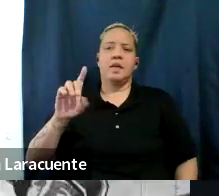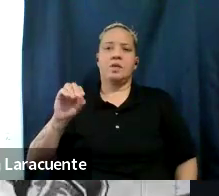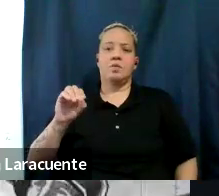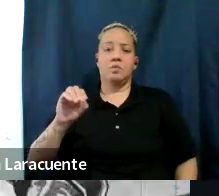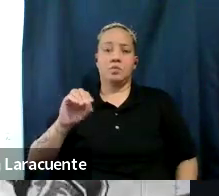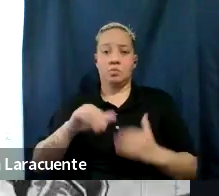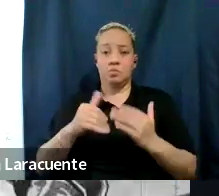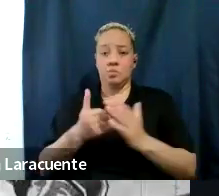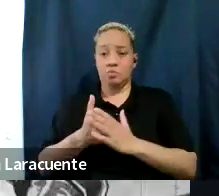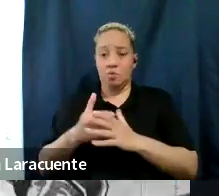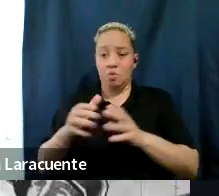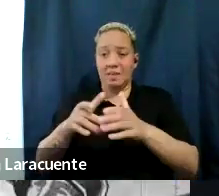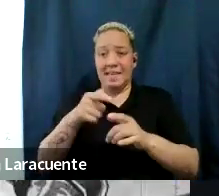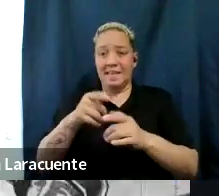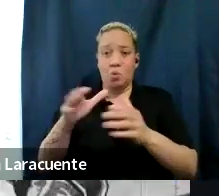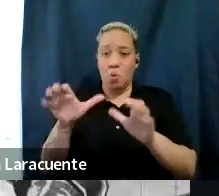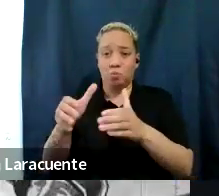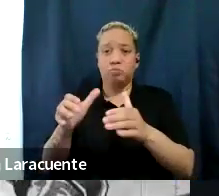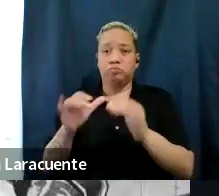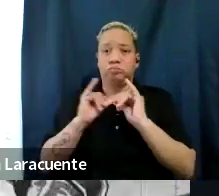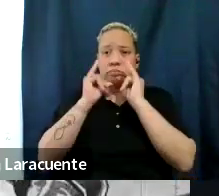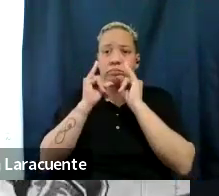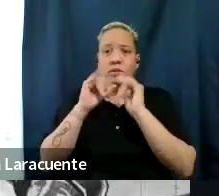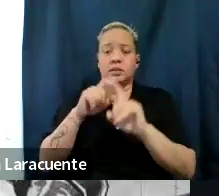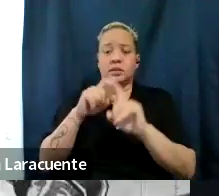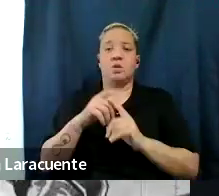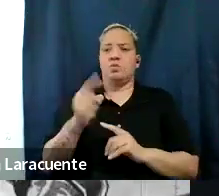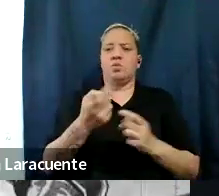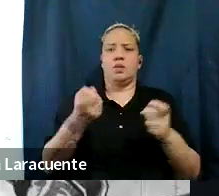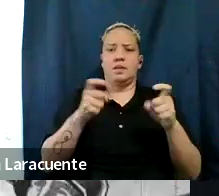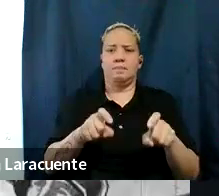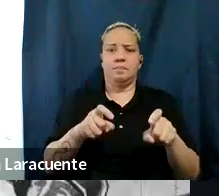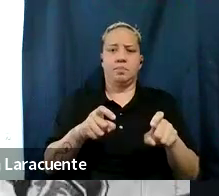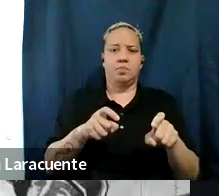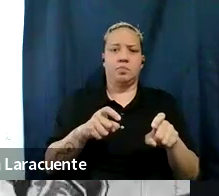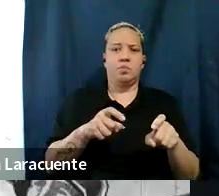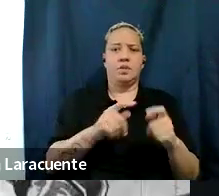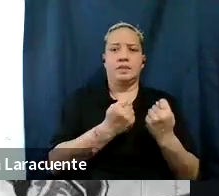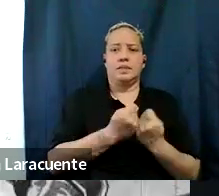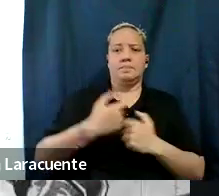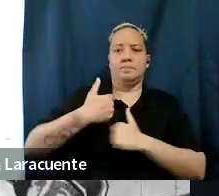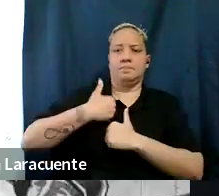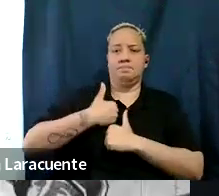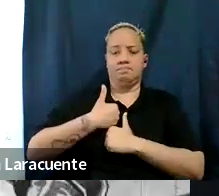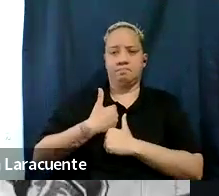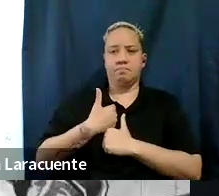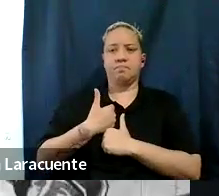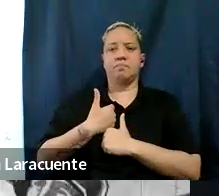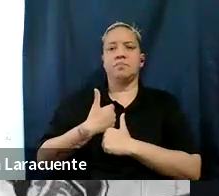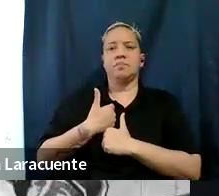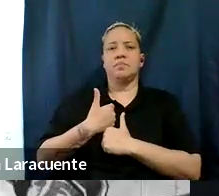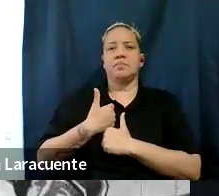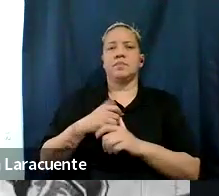presos. Pero no solo estaba en peligro por el bando militar sublevado, sino que